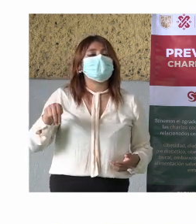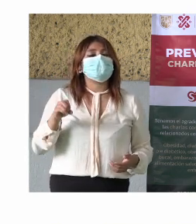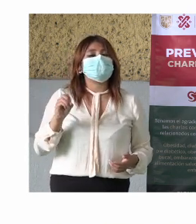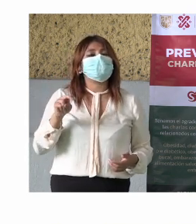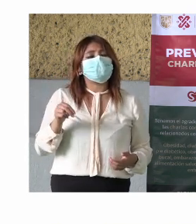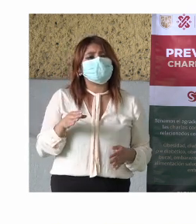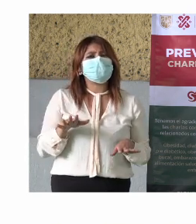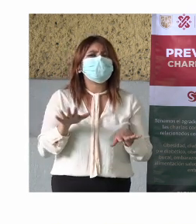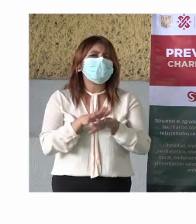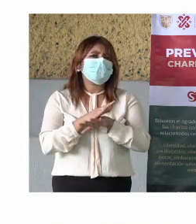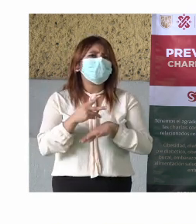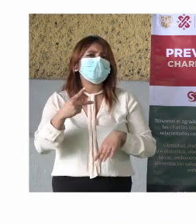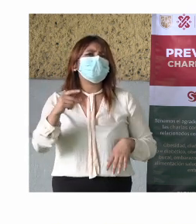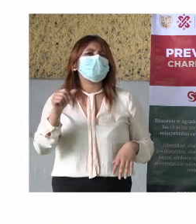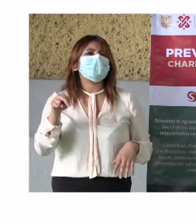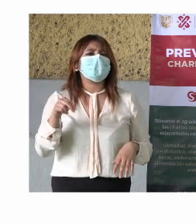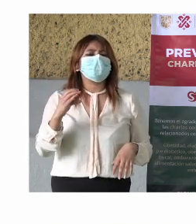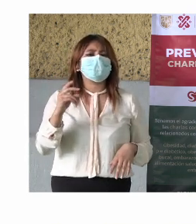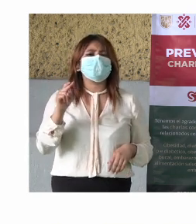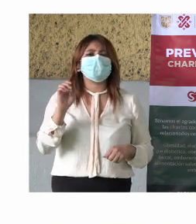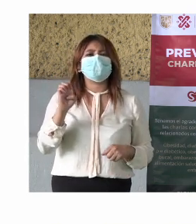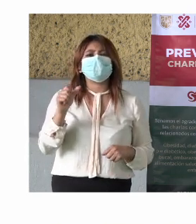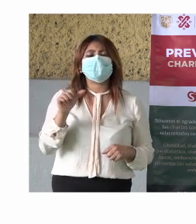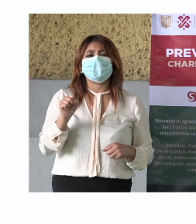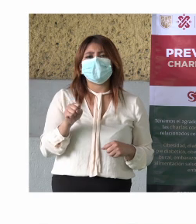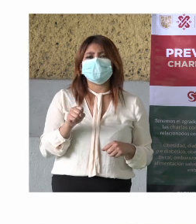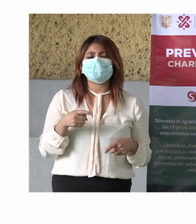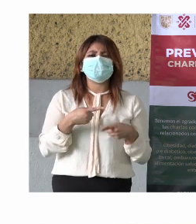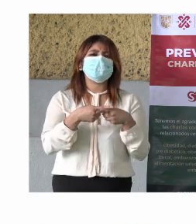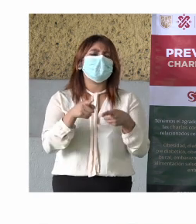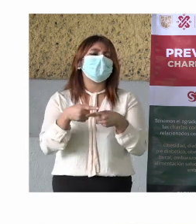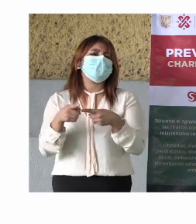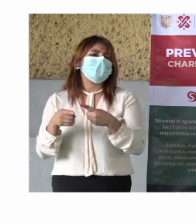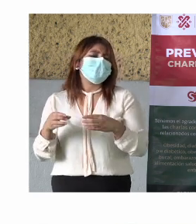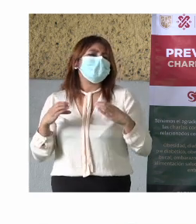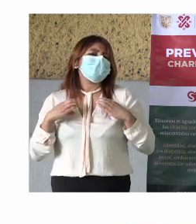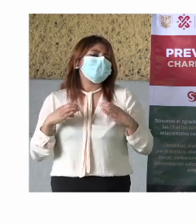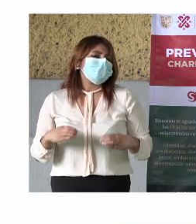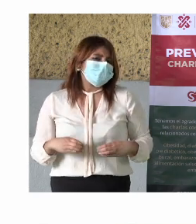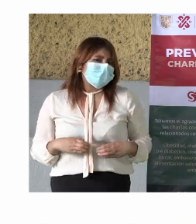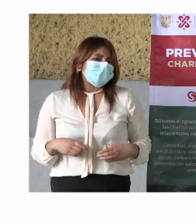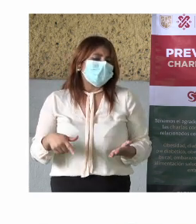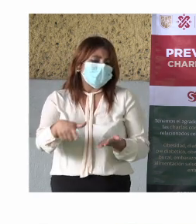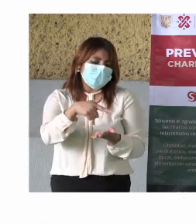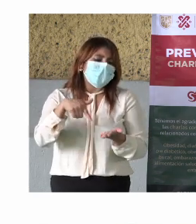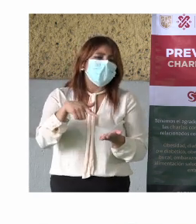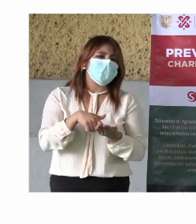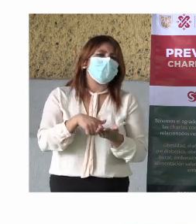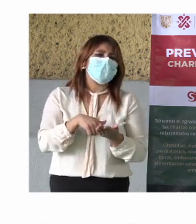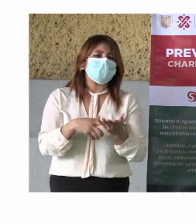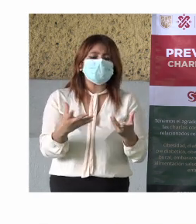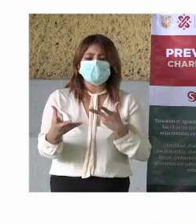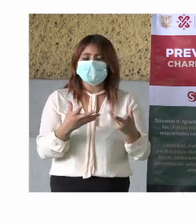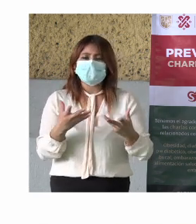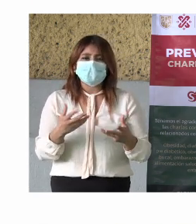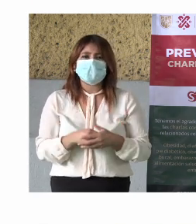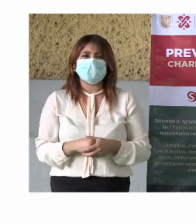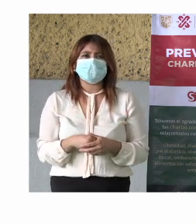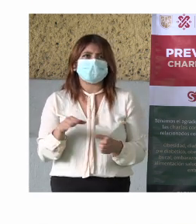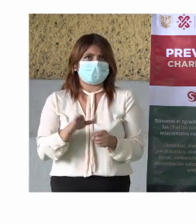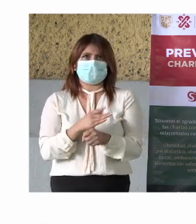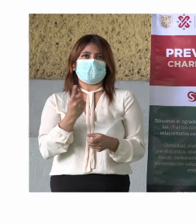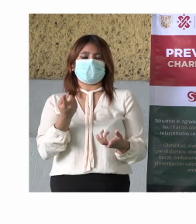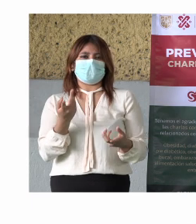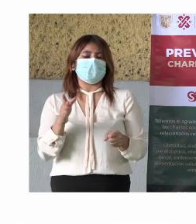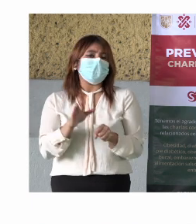O sea, tenemos muchos sitios del cuerpo en los cuales van a estar actuando todos estos medicamentos. ¿Y esto por qué? Pues porque